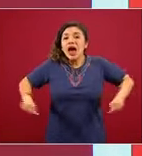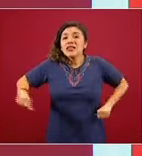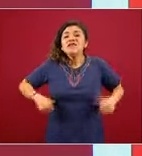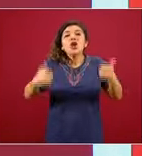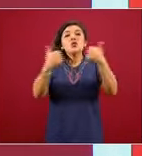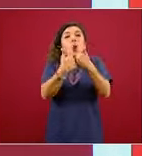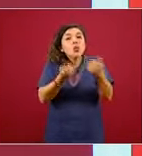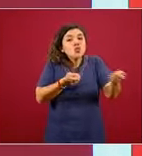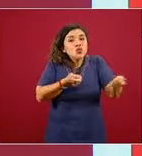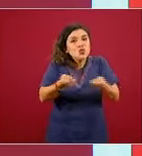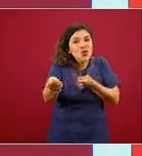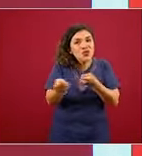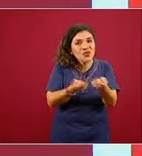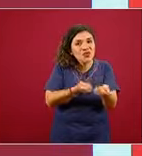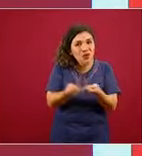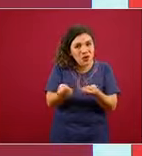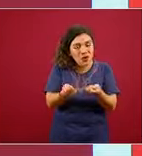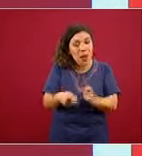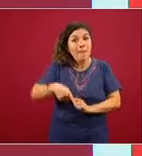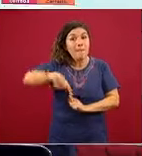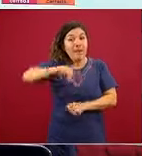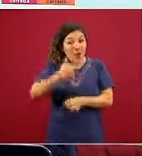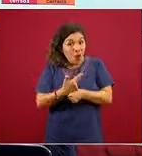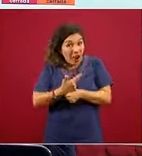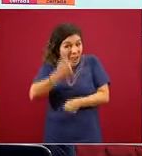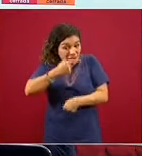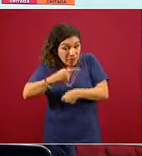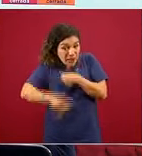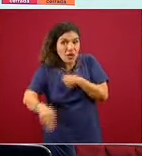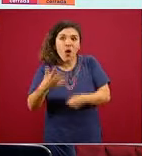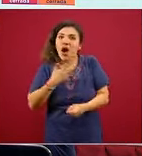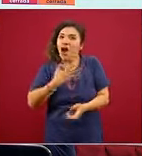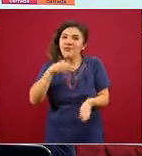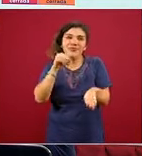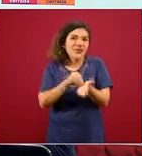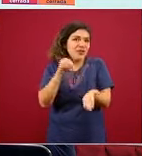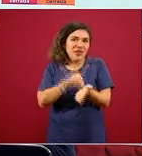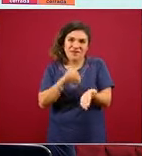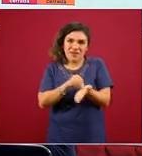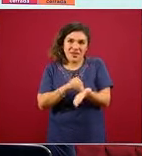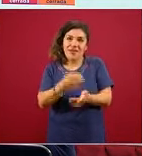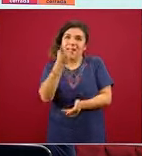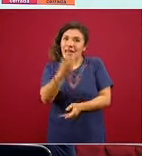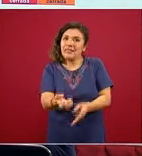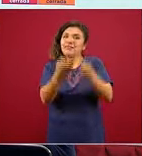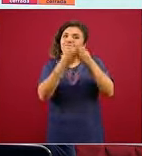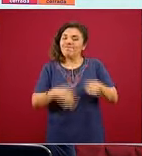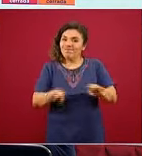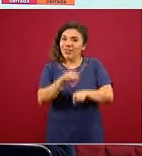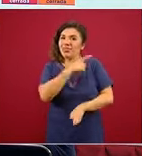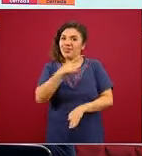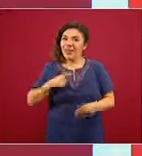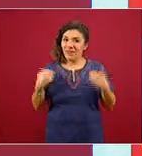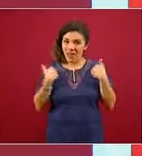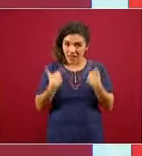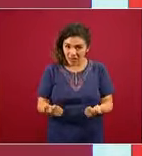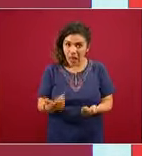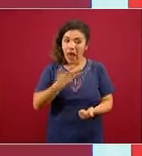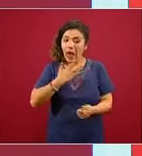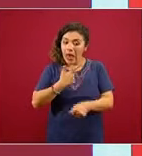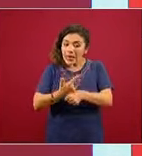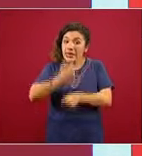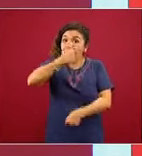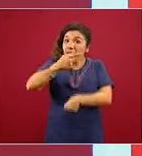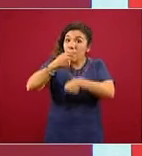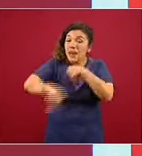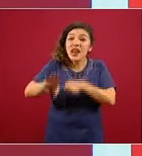espacio público, pero el riesgo continúa todavía siendo alto, y esto es importante que se entienda. Todavía tengo un riesgo alto en el